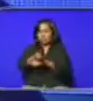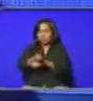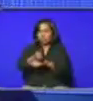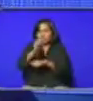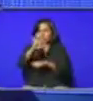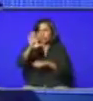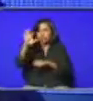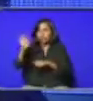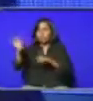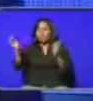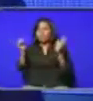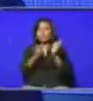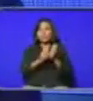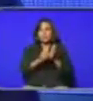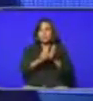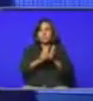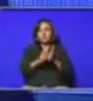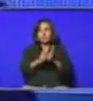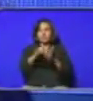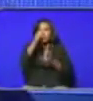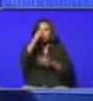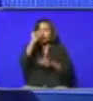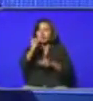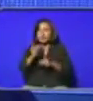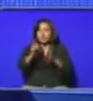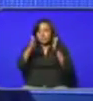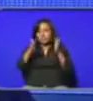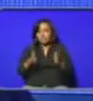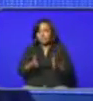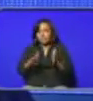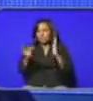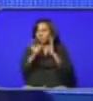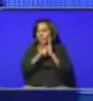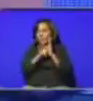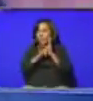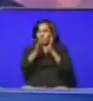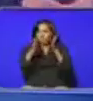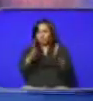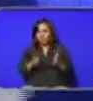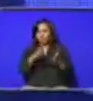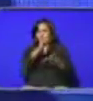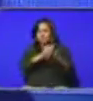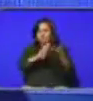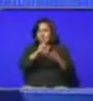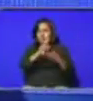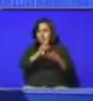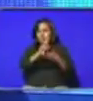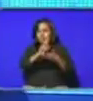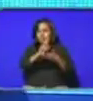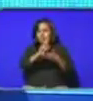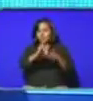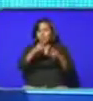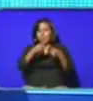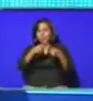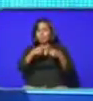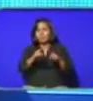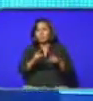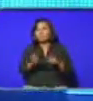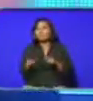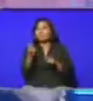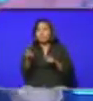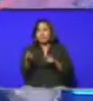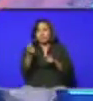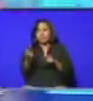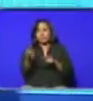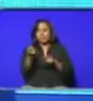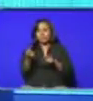59,000 ingenieros y técnicos formados a nivel universitario. Pero a nivel vocacional tenemos un gran vacío, un